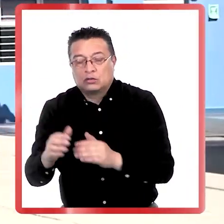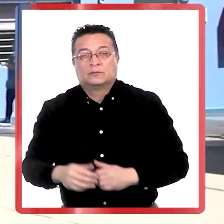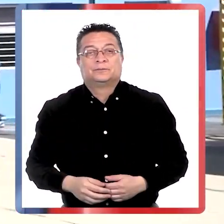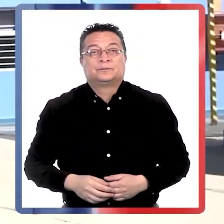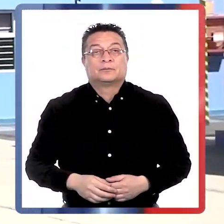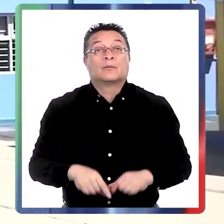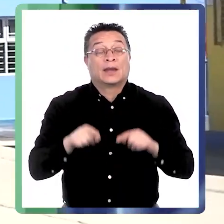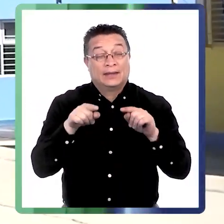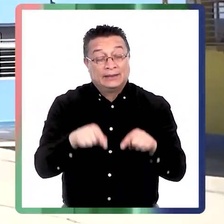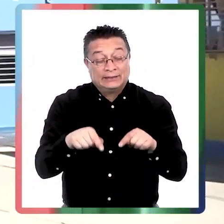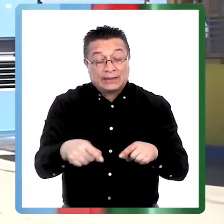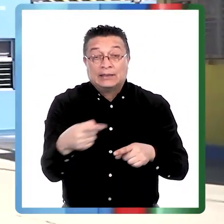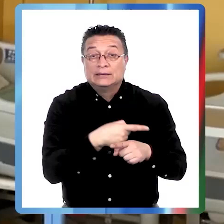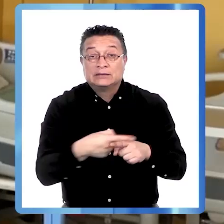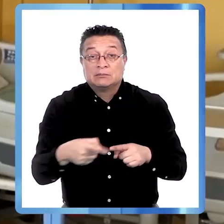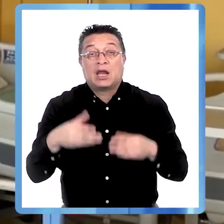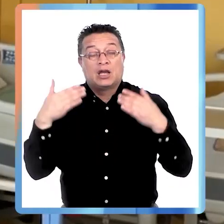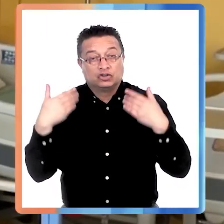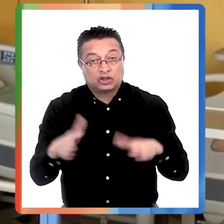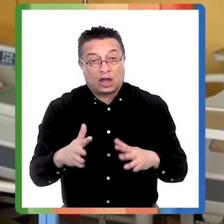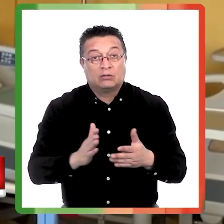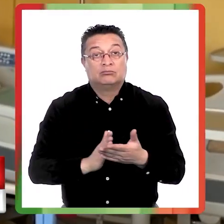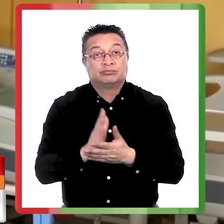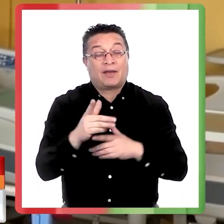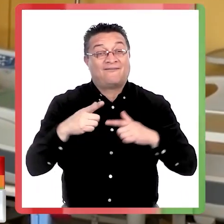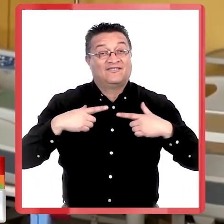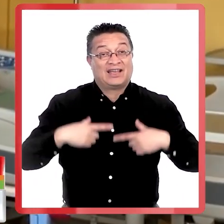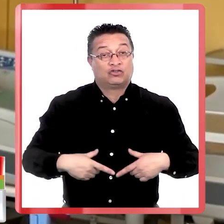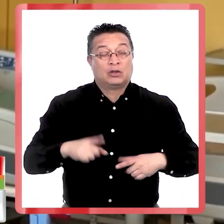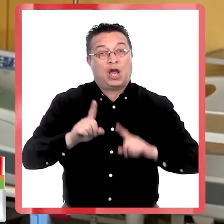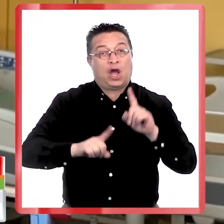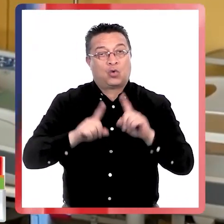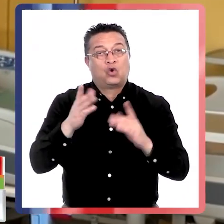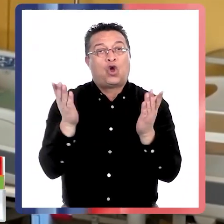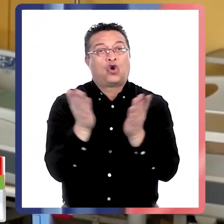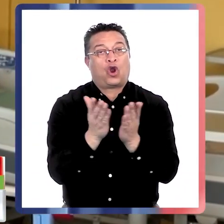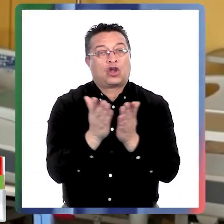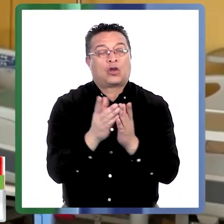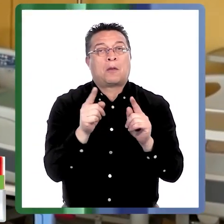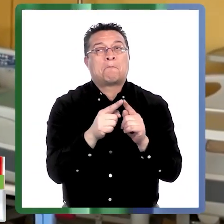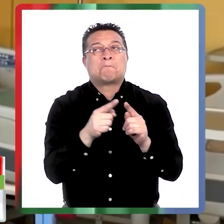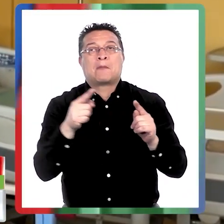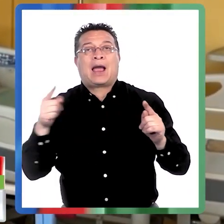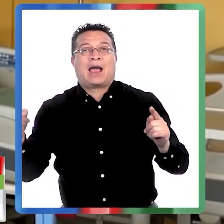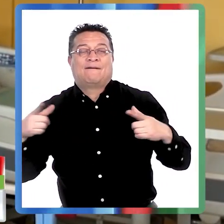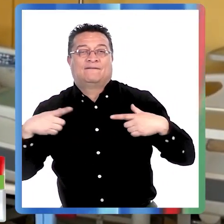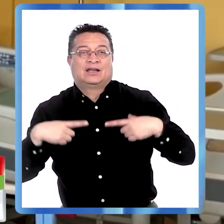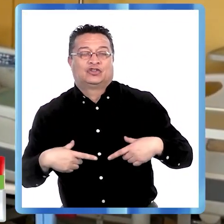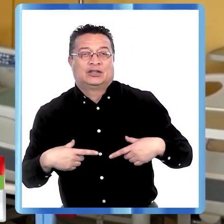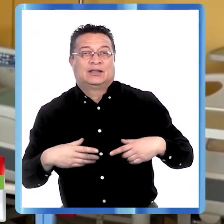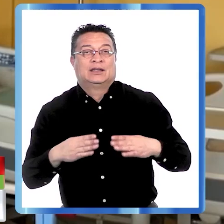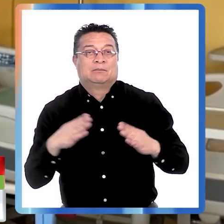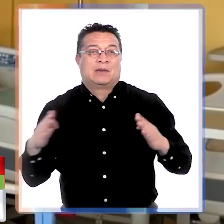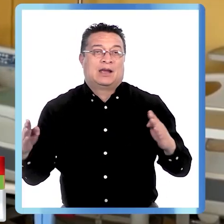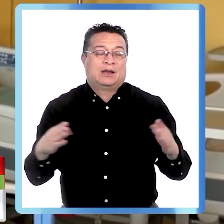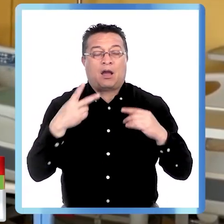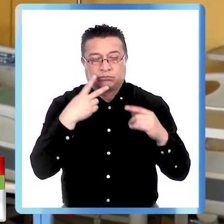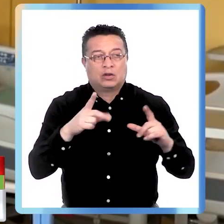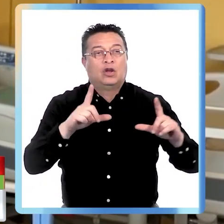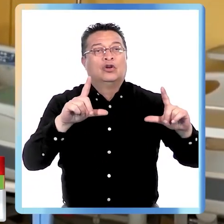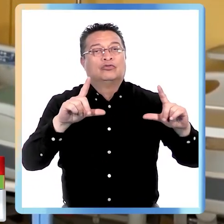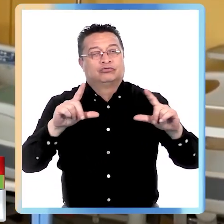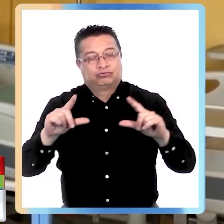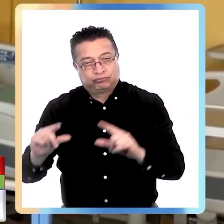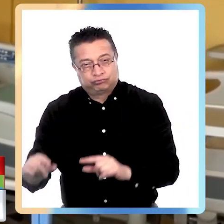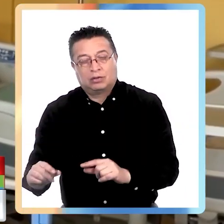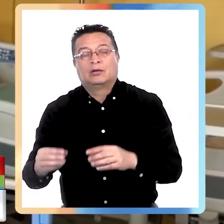consultorios. Durante esta semana que ya se instalaron vacaciones, algunos colegios tienen vacaciones un poco más largas, es muy probable que